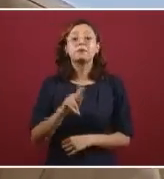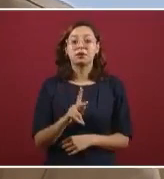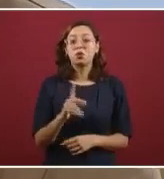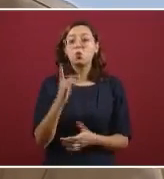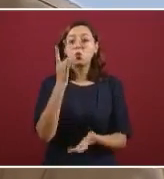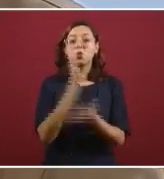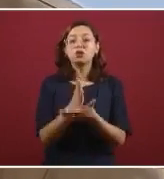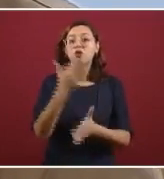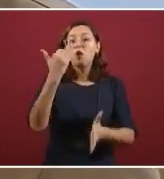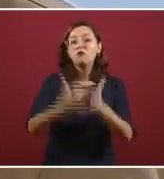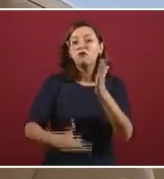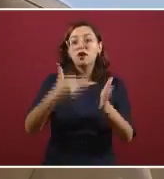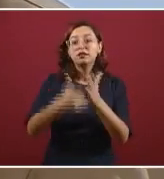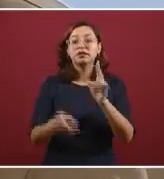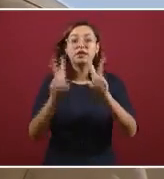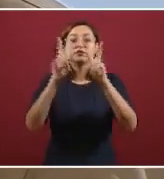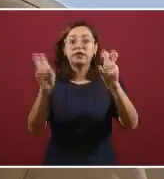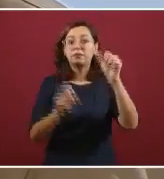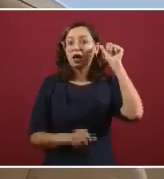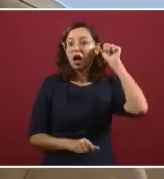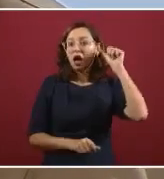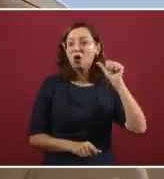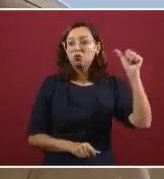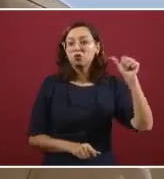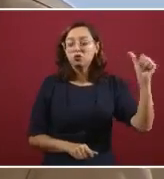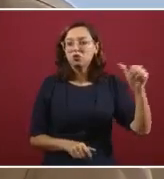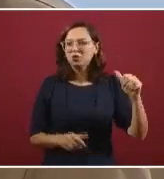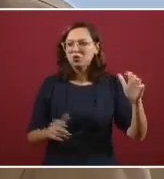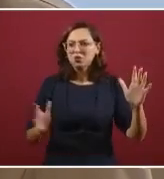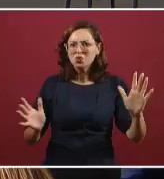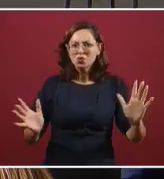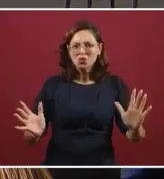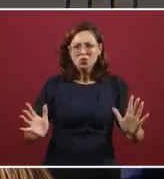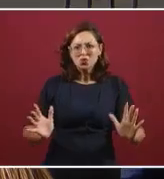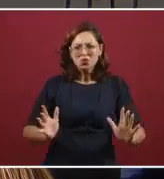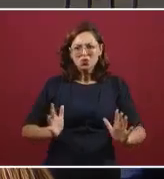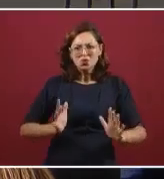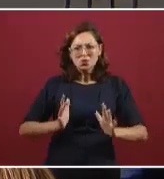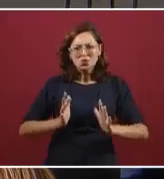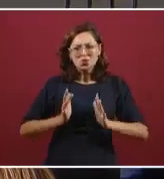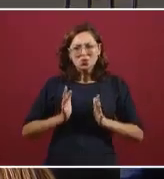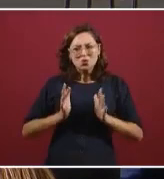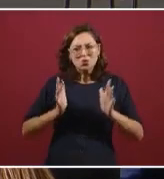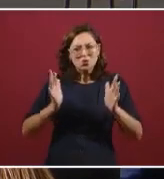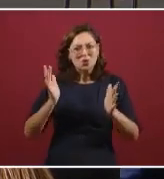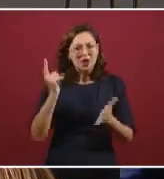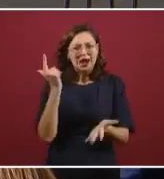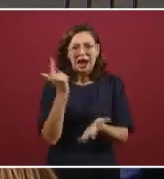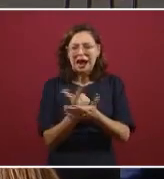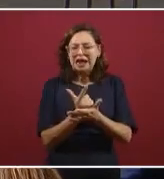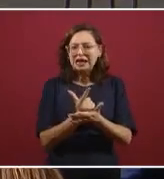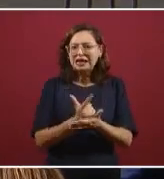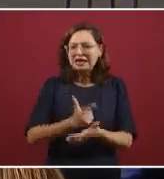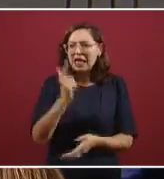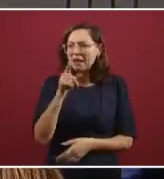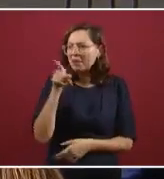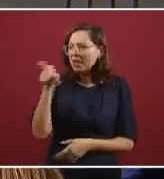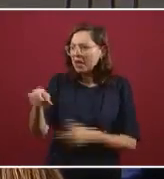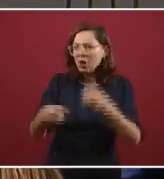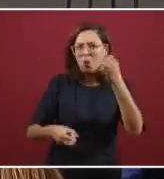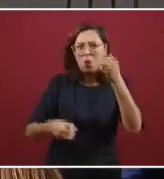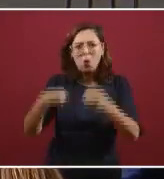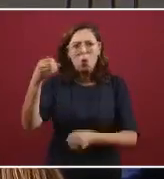audiometría. Este es un precedente muy grave, es una sentencia absolutoria de uno